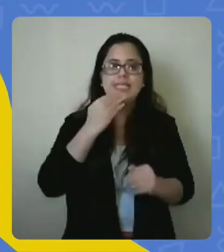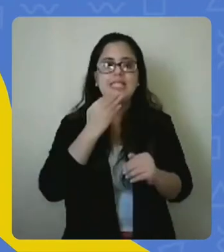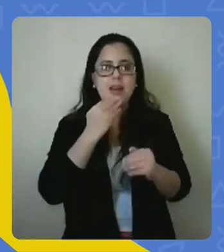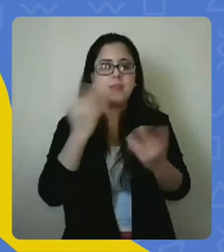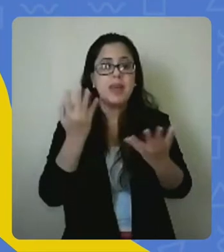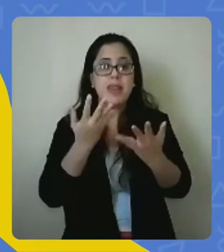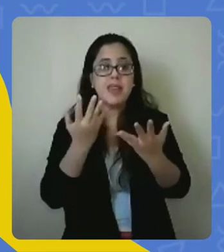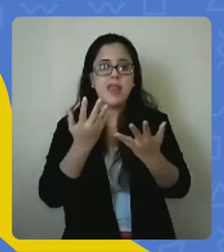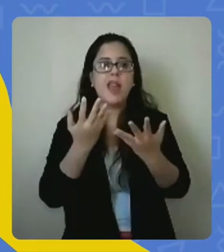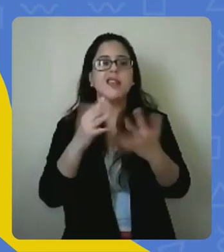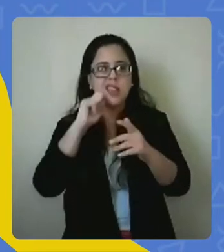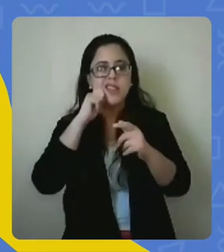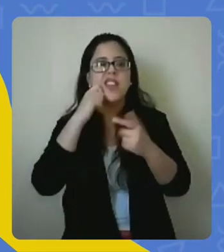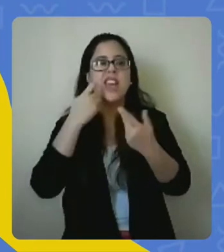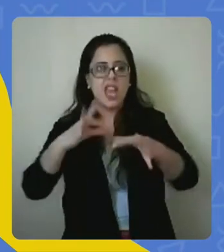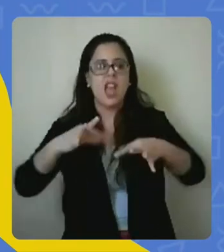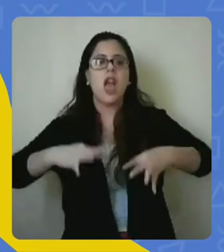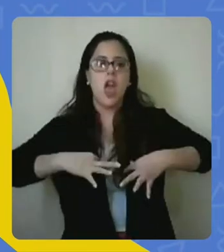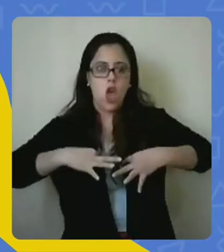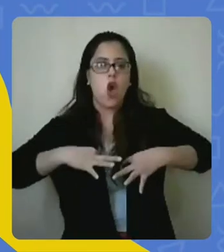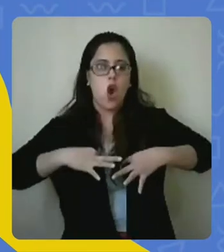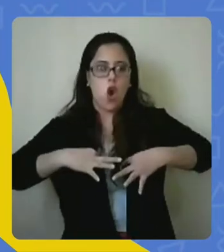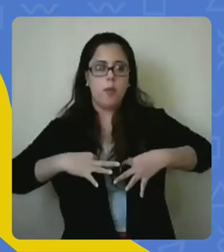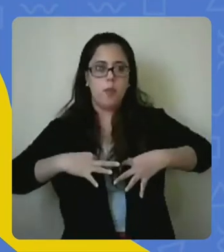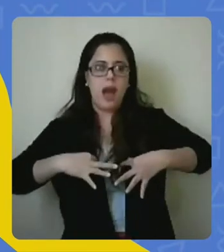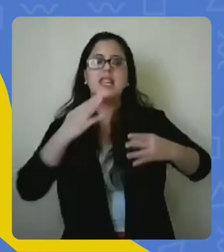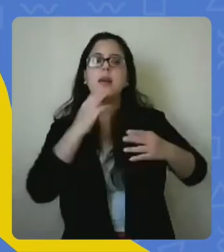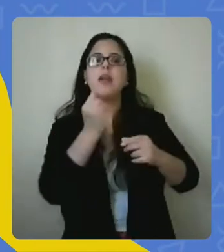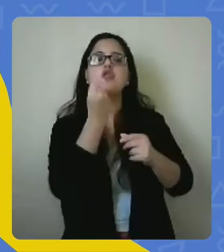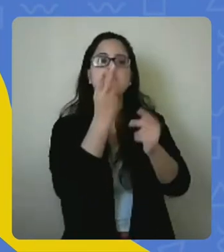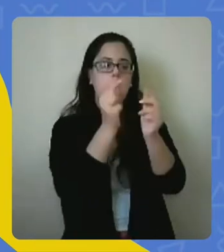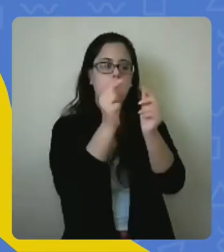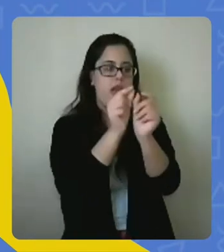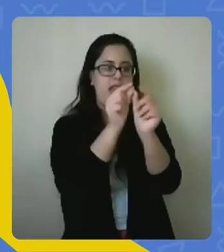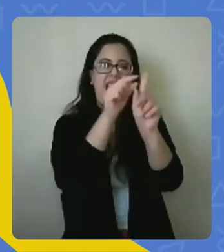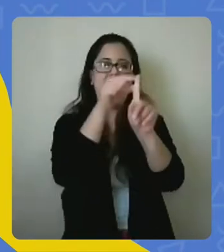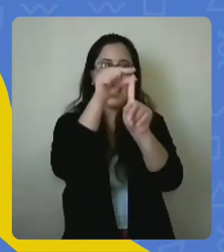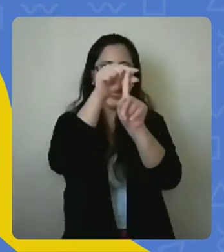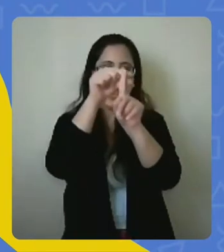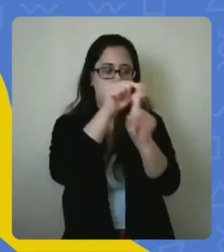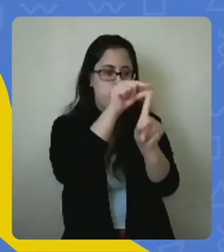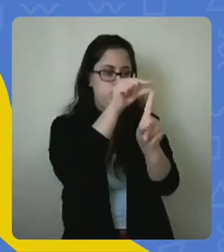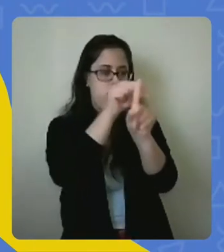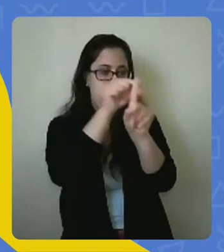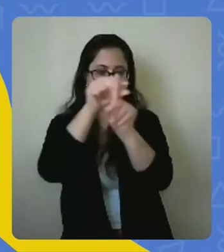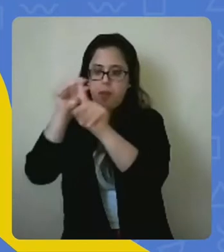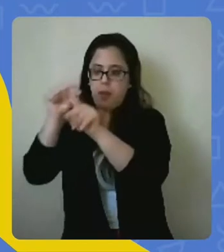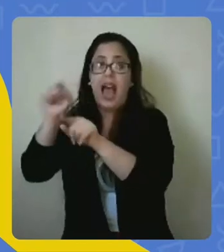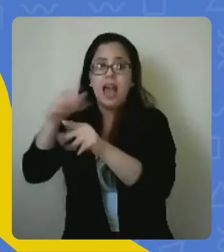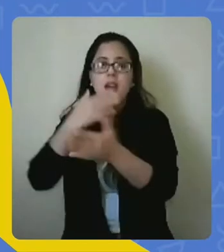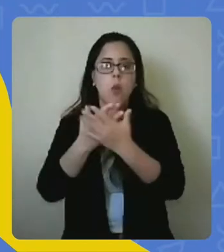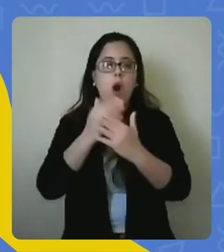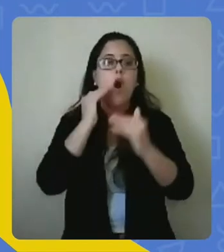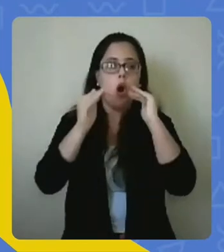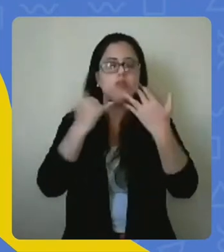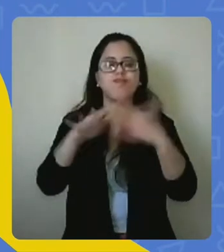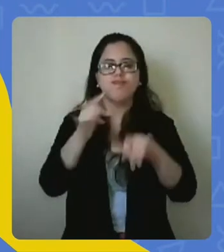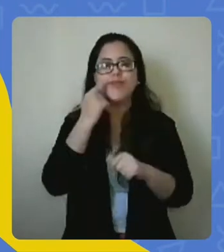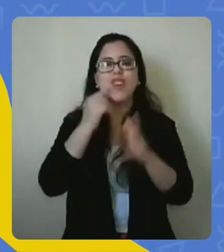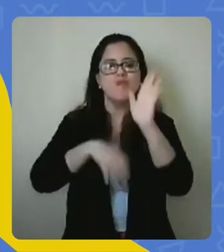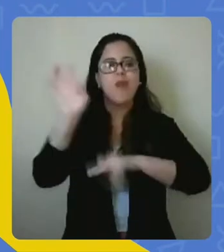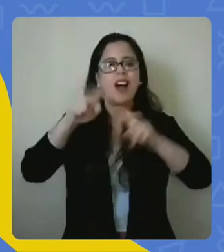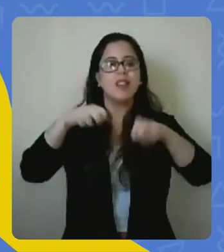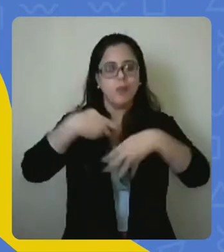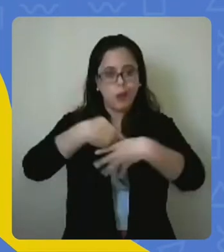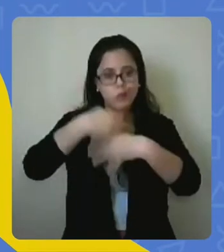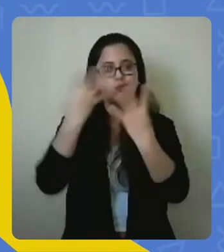una prenda de vestir y además tenía la misma cantidad de sílabas. Eso es cuando ya los niños tienen un poco más de manejo, quizás ya conocen más las cartas, podemos jugar con